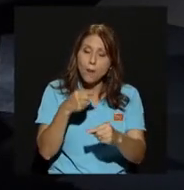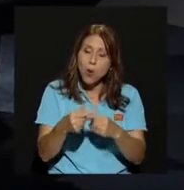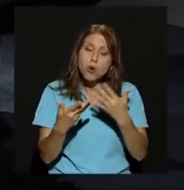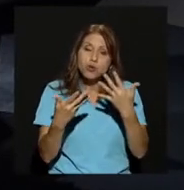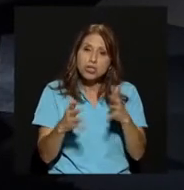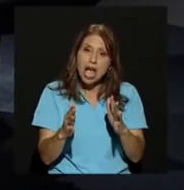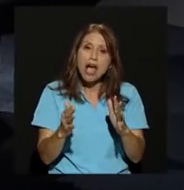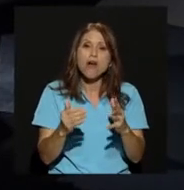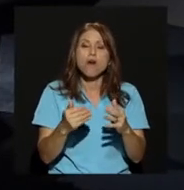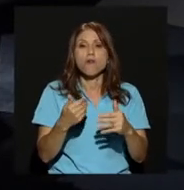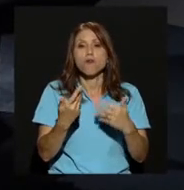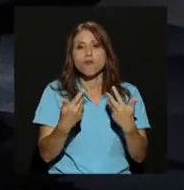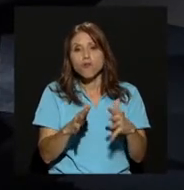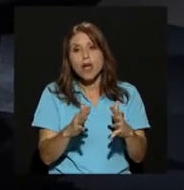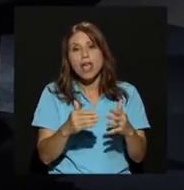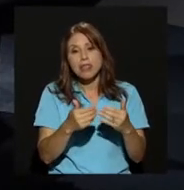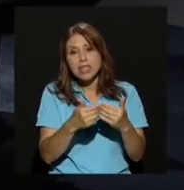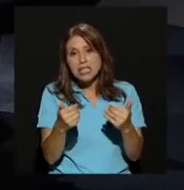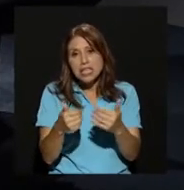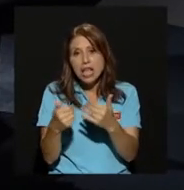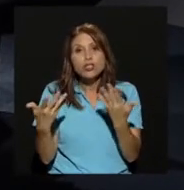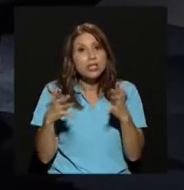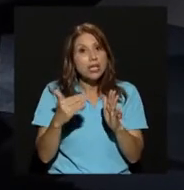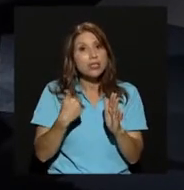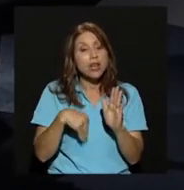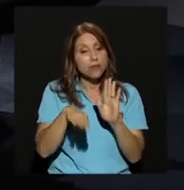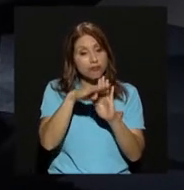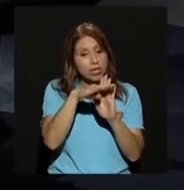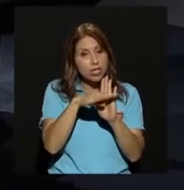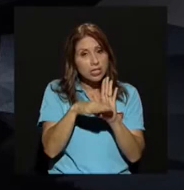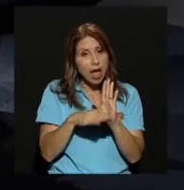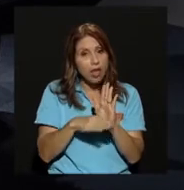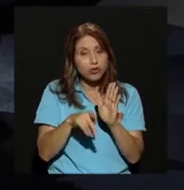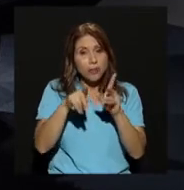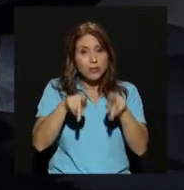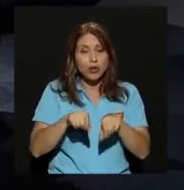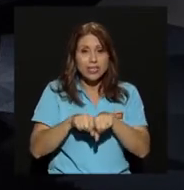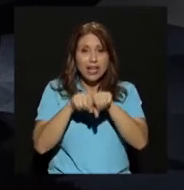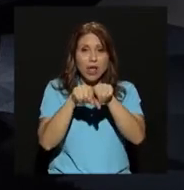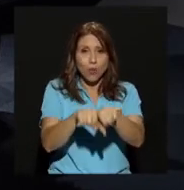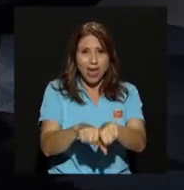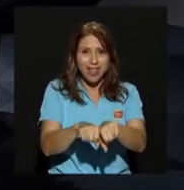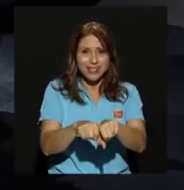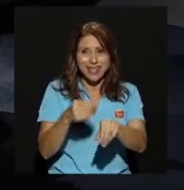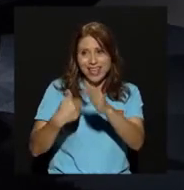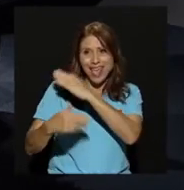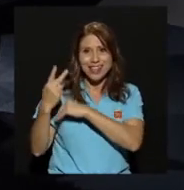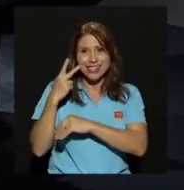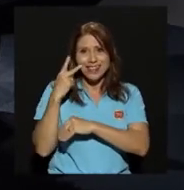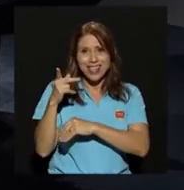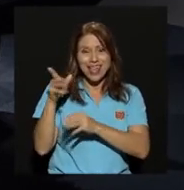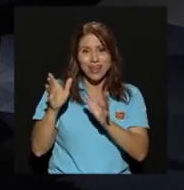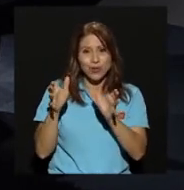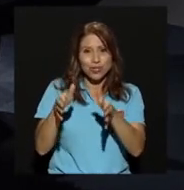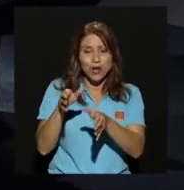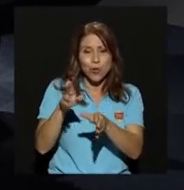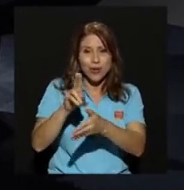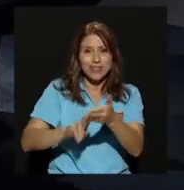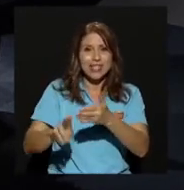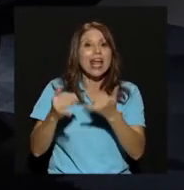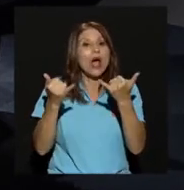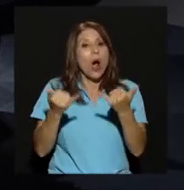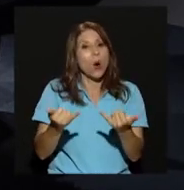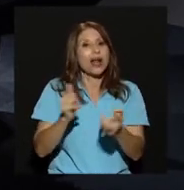Ahí incluso se tienen los listados de las personas graduadas que se veían en el Consejo Universitario, eso ahora ya es una oficina, la oficina de